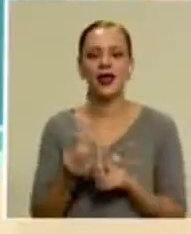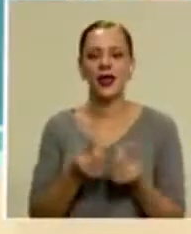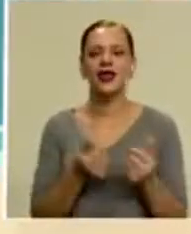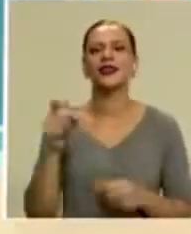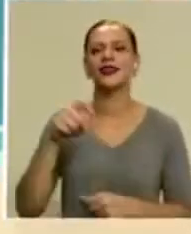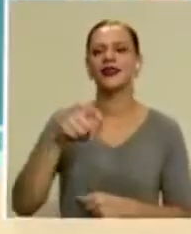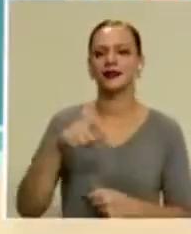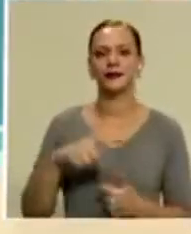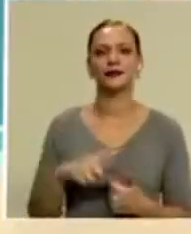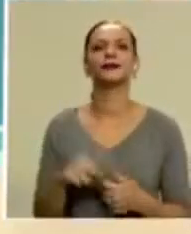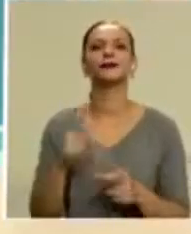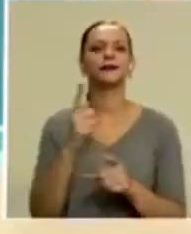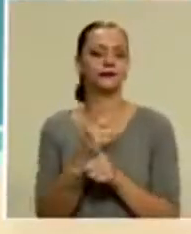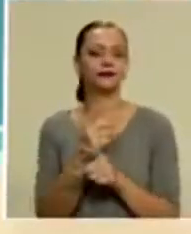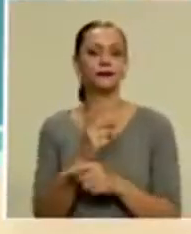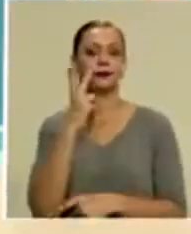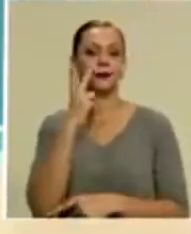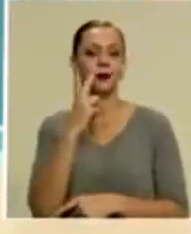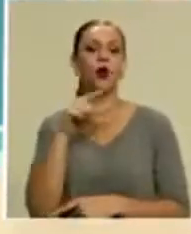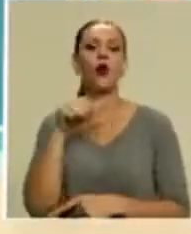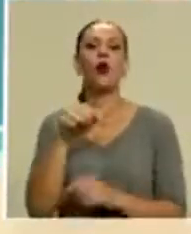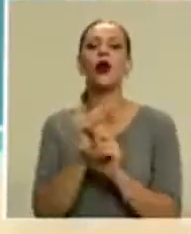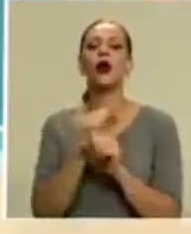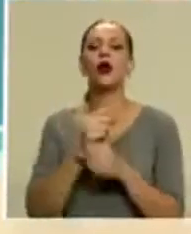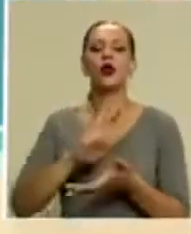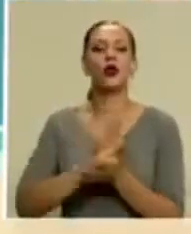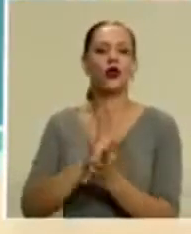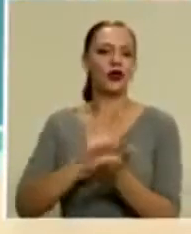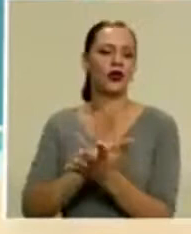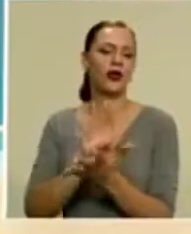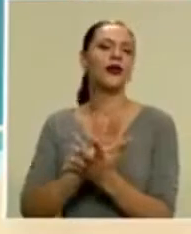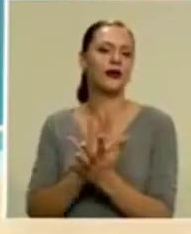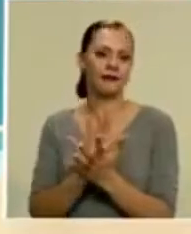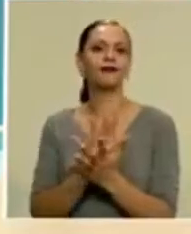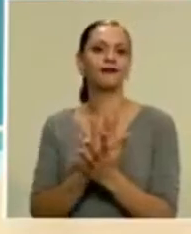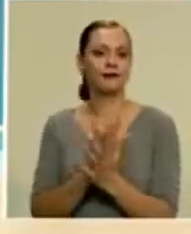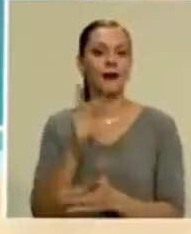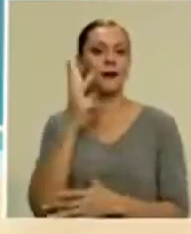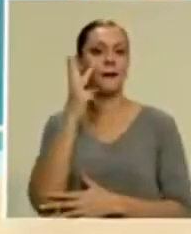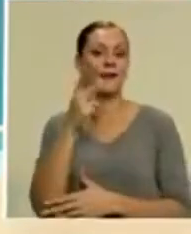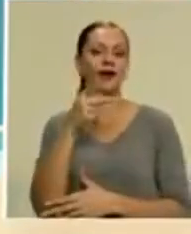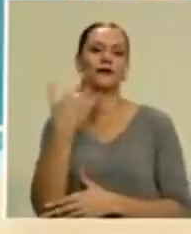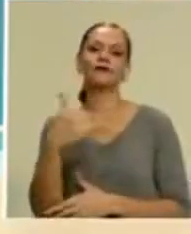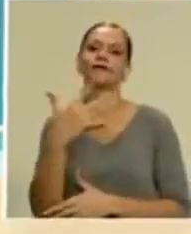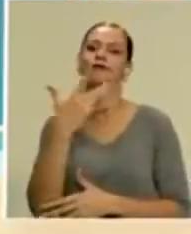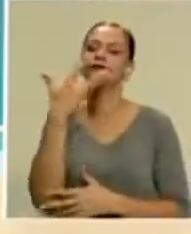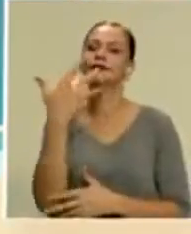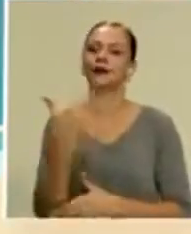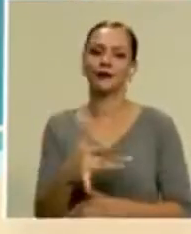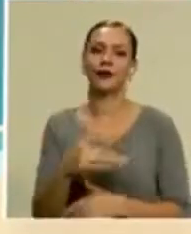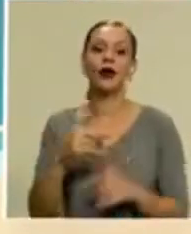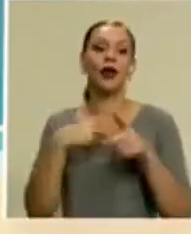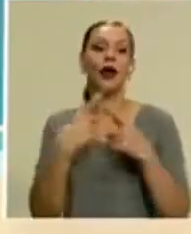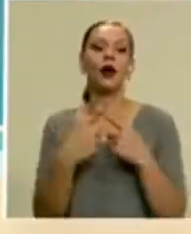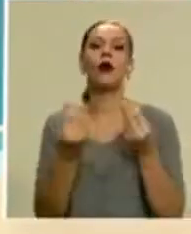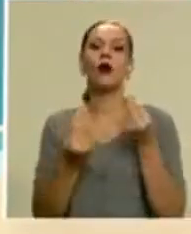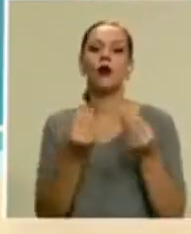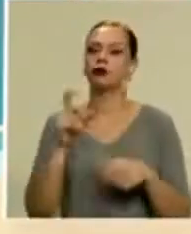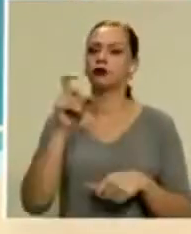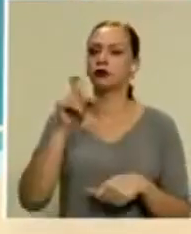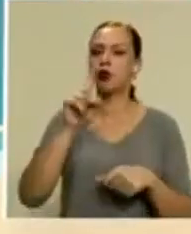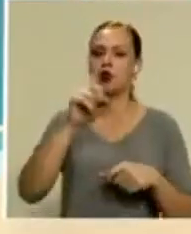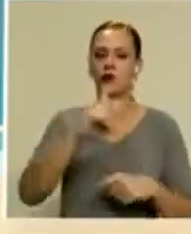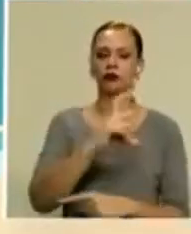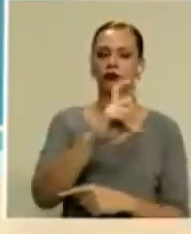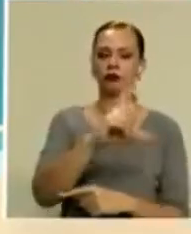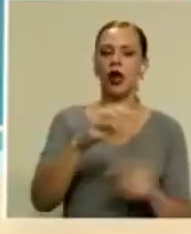ingredientes. Exactamente, vean. Hoy vamos a hacer tortillas, niños y niñas, ¡qué rico! Entonces vamos a ocupar una